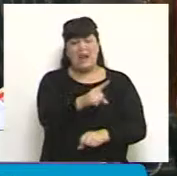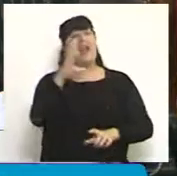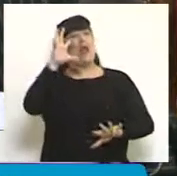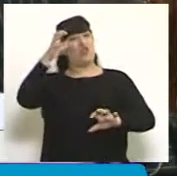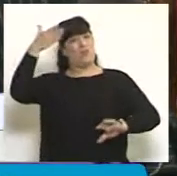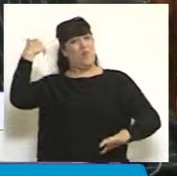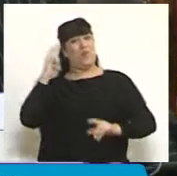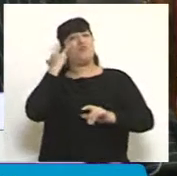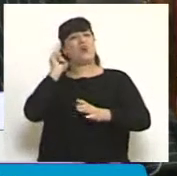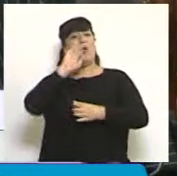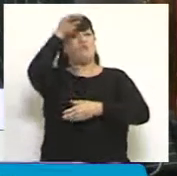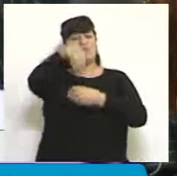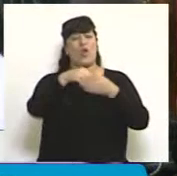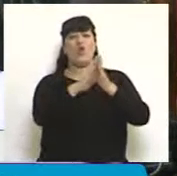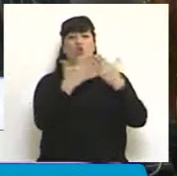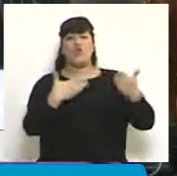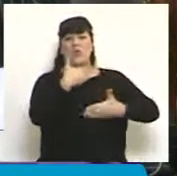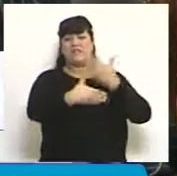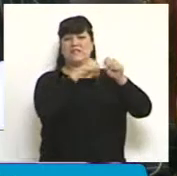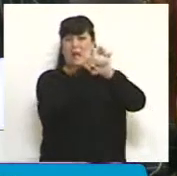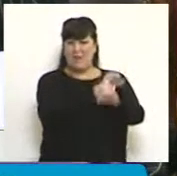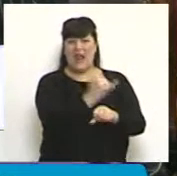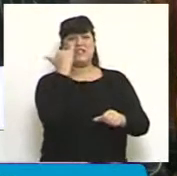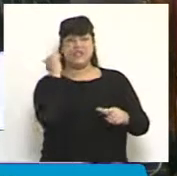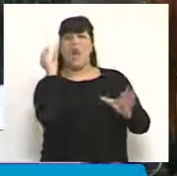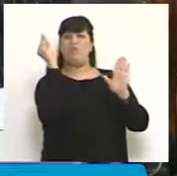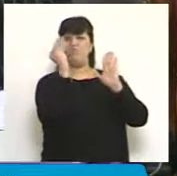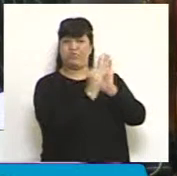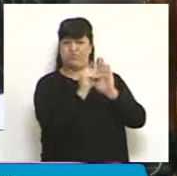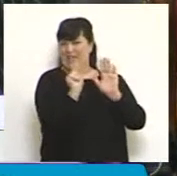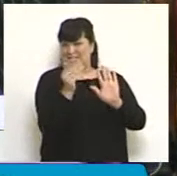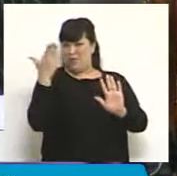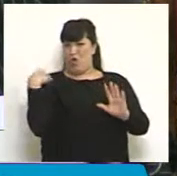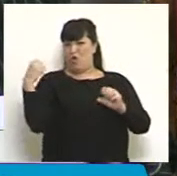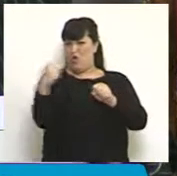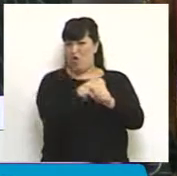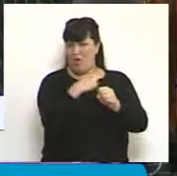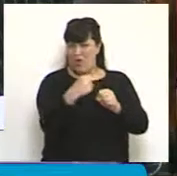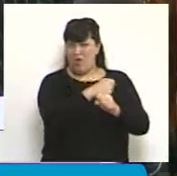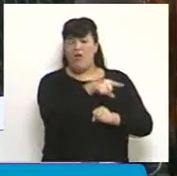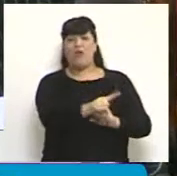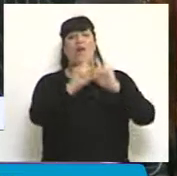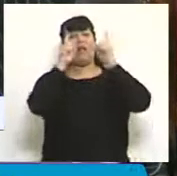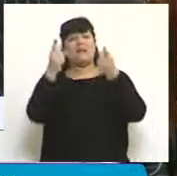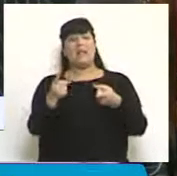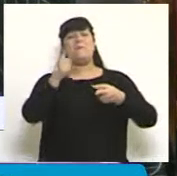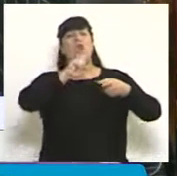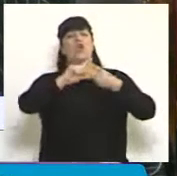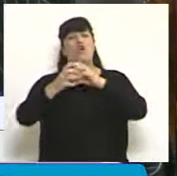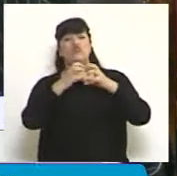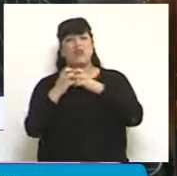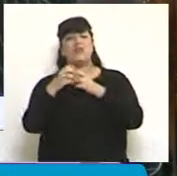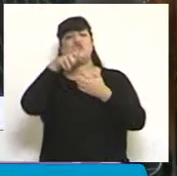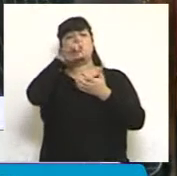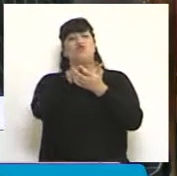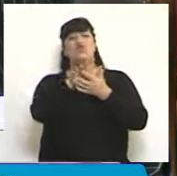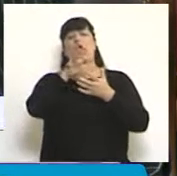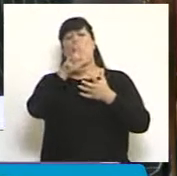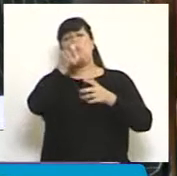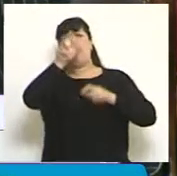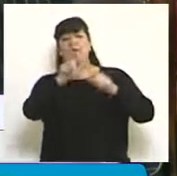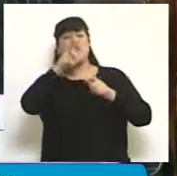está incorporado al Código Procesal Penal que recientemente hemos sancionado. Por conciliación o reparación integral del perjuicio,